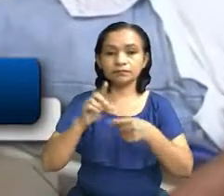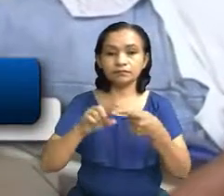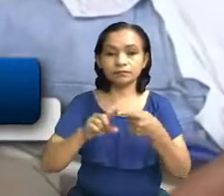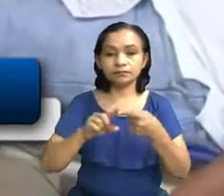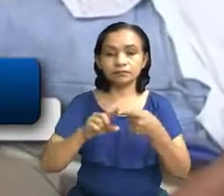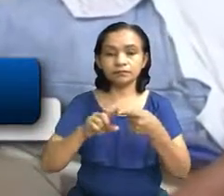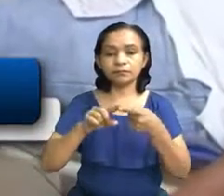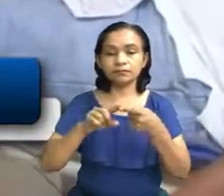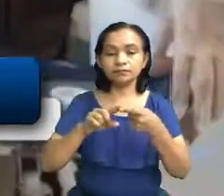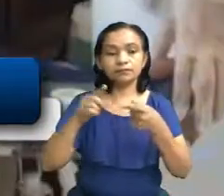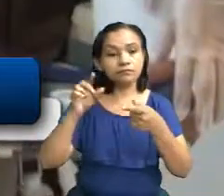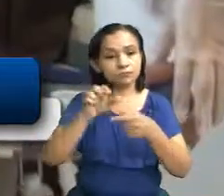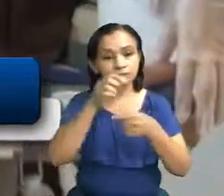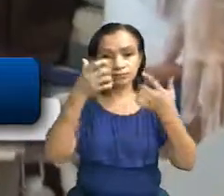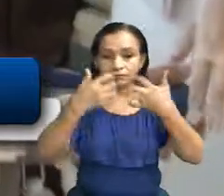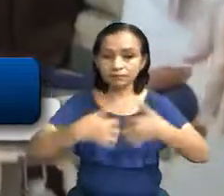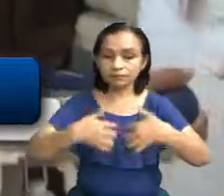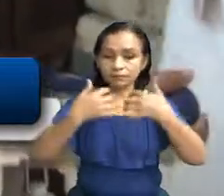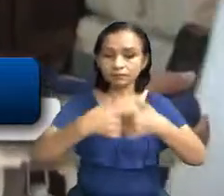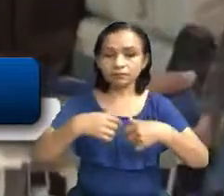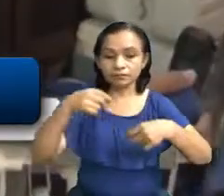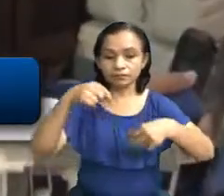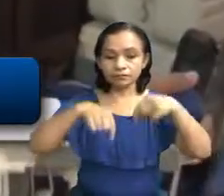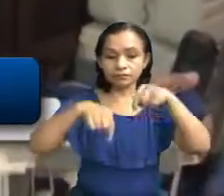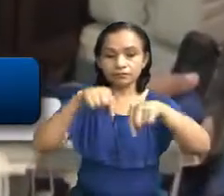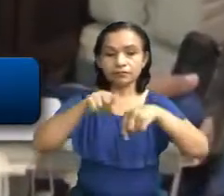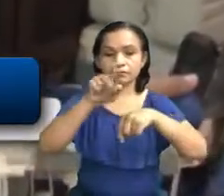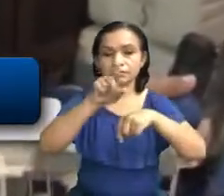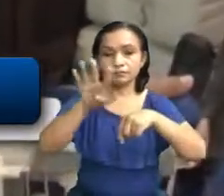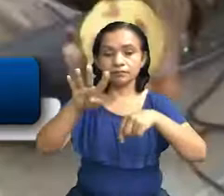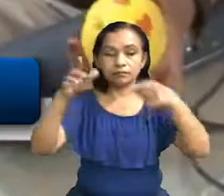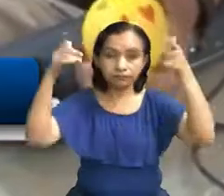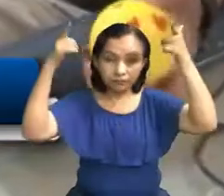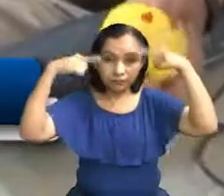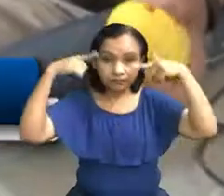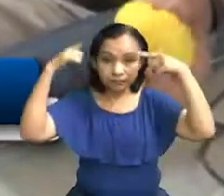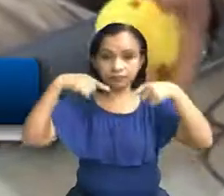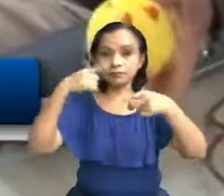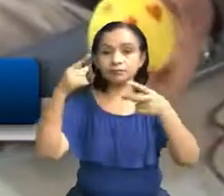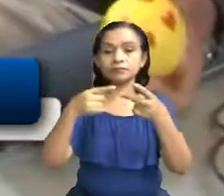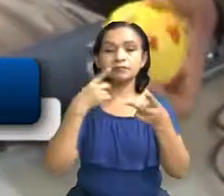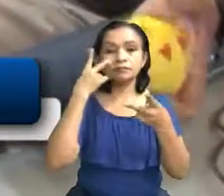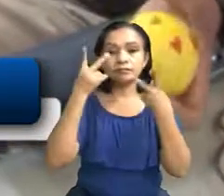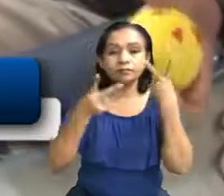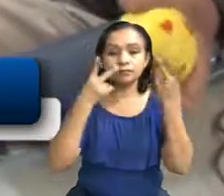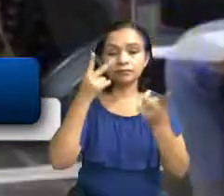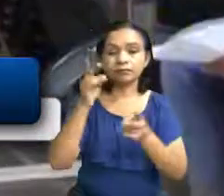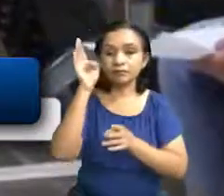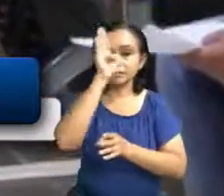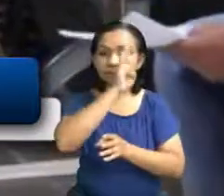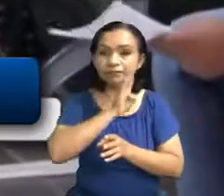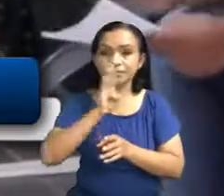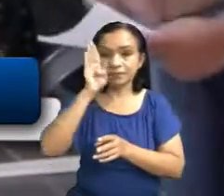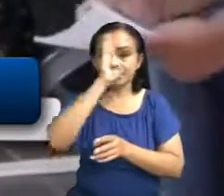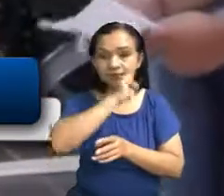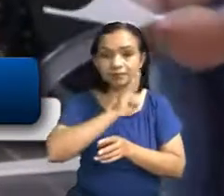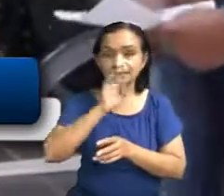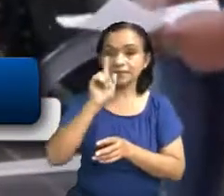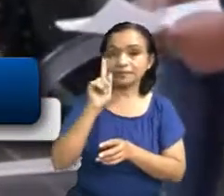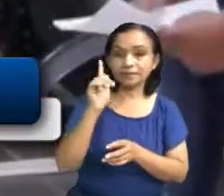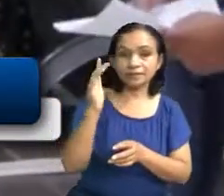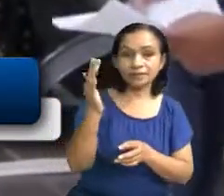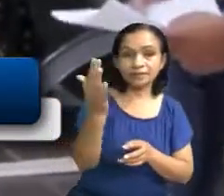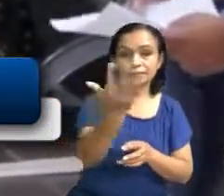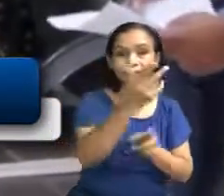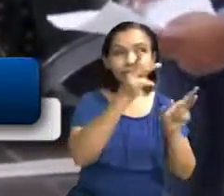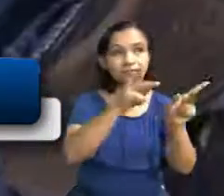Axido Technologies, es una empresa en el kilómetro 14 de la carretera Masaya. Y estamos visitando Bluefield también, ¿verdad? Así es que invitamos a todos en